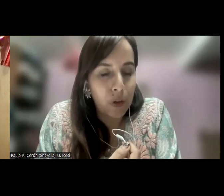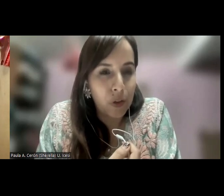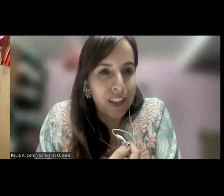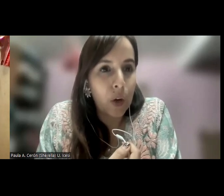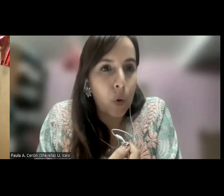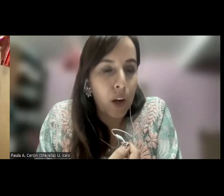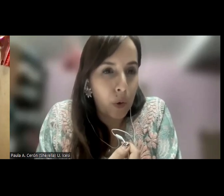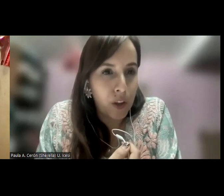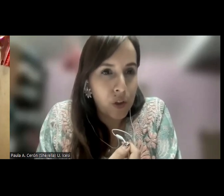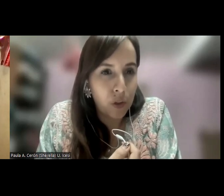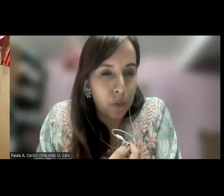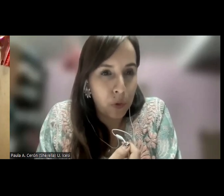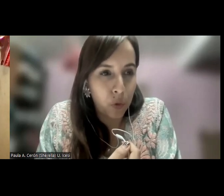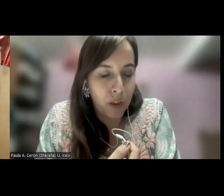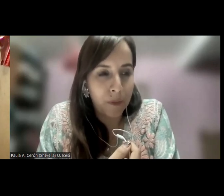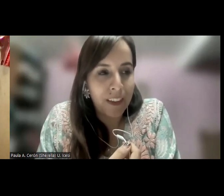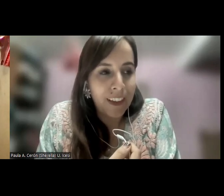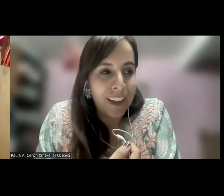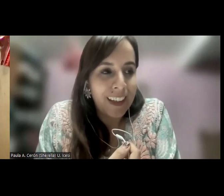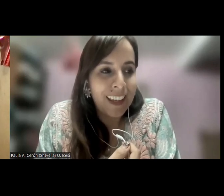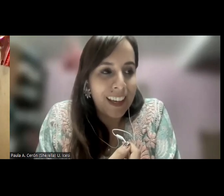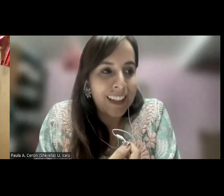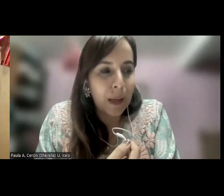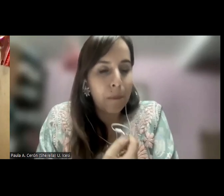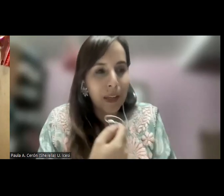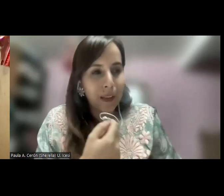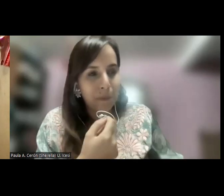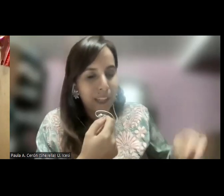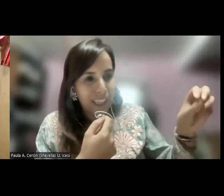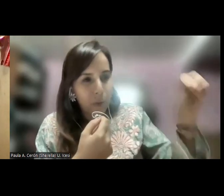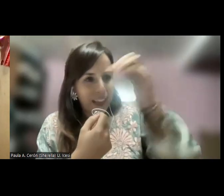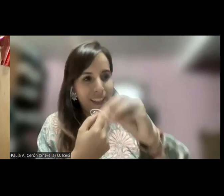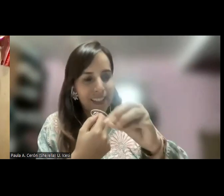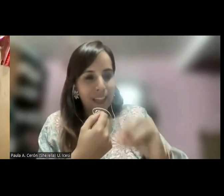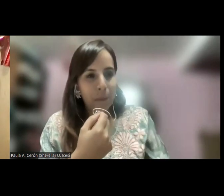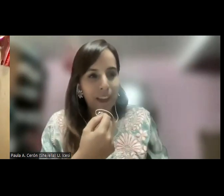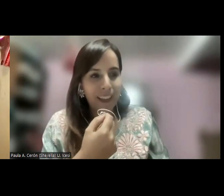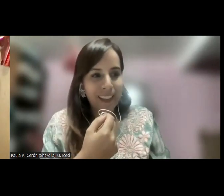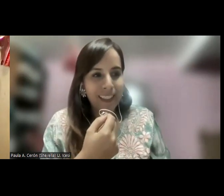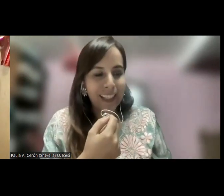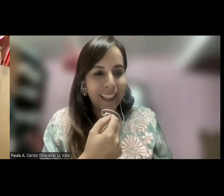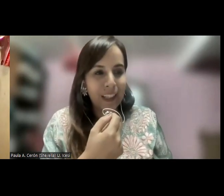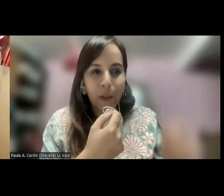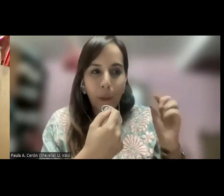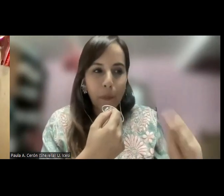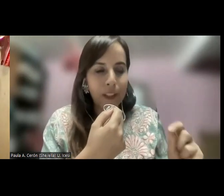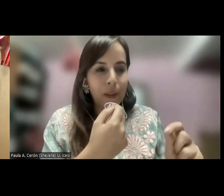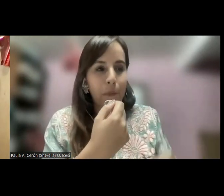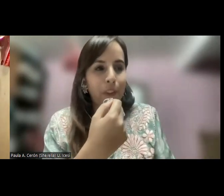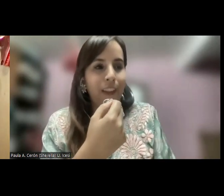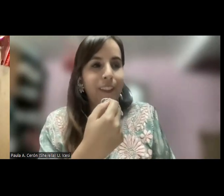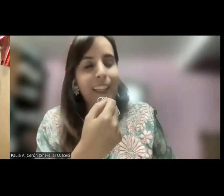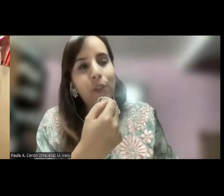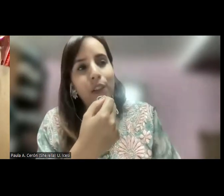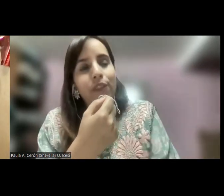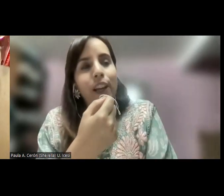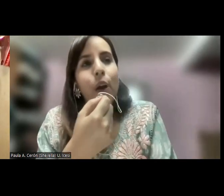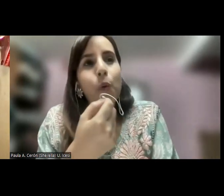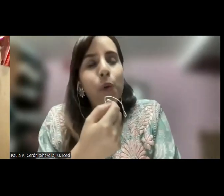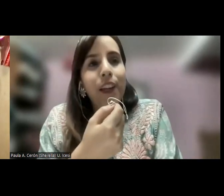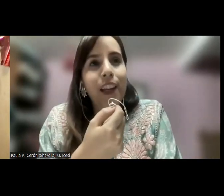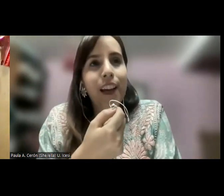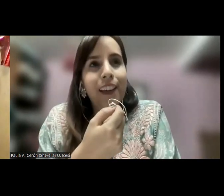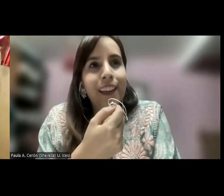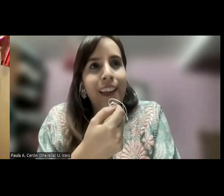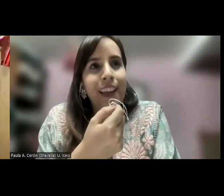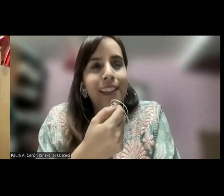términos de colaboración mutua y de ahí también me quiero ar para decir que una apuesta importante que nos refleja